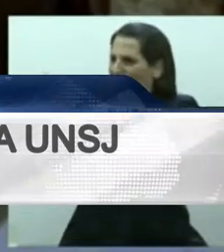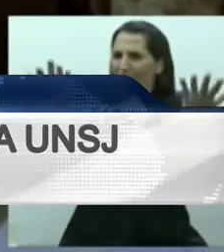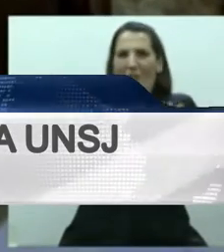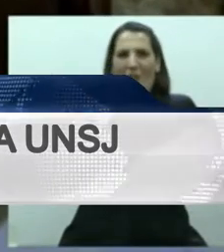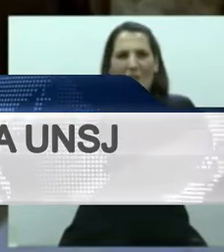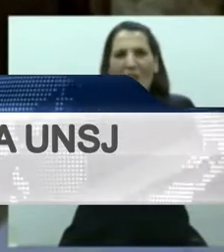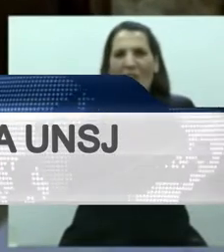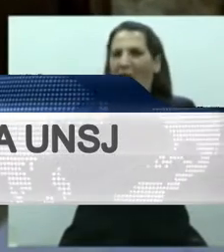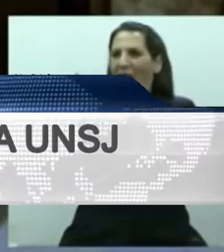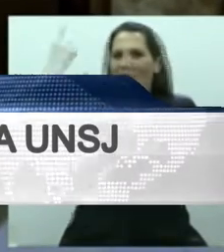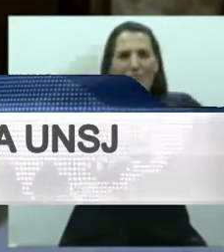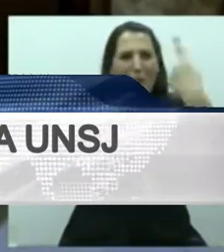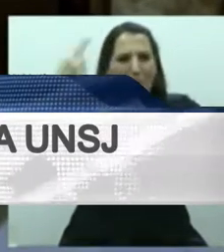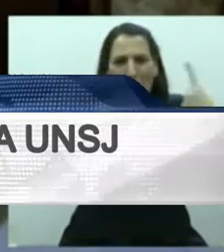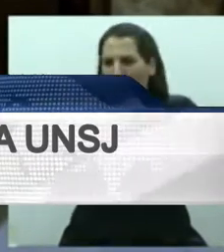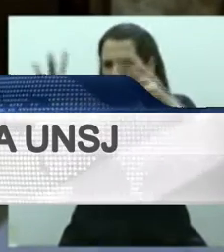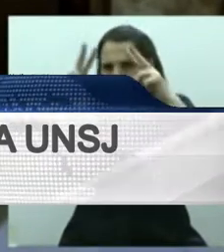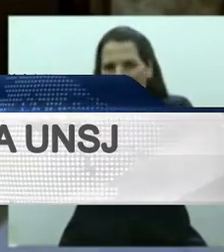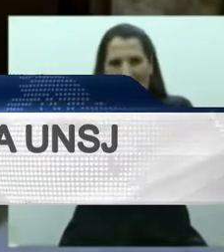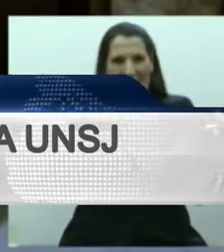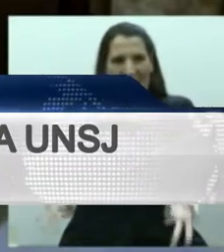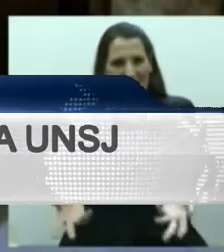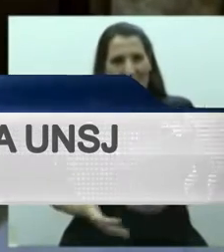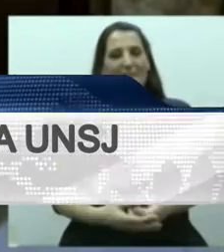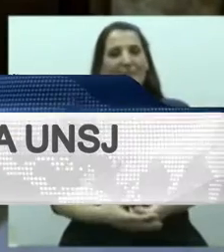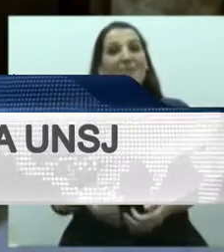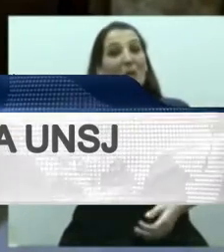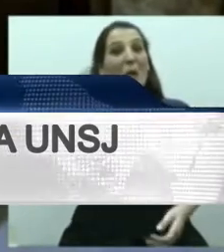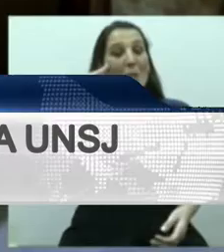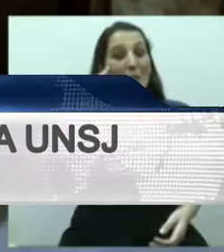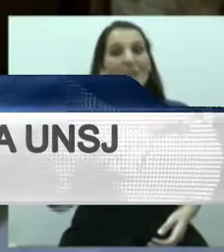y me entristece lo que ha sucedido.